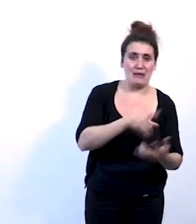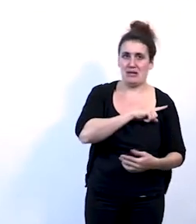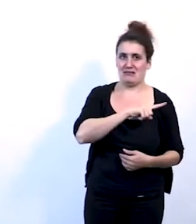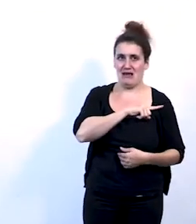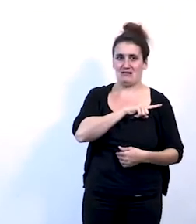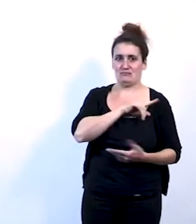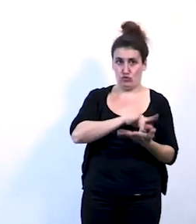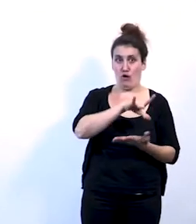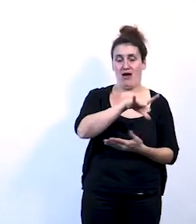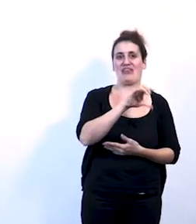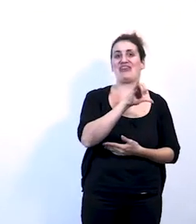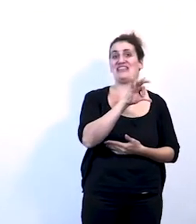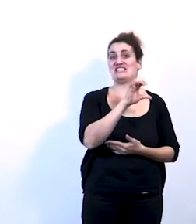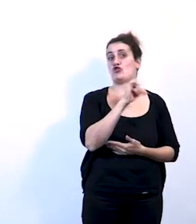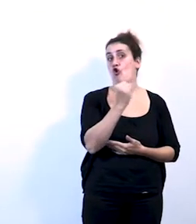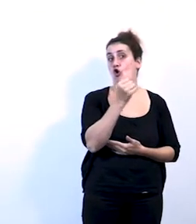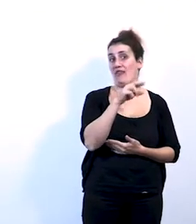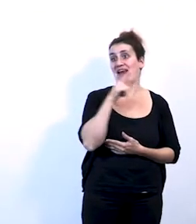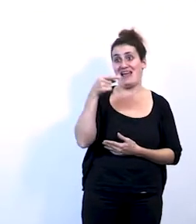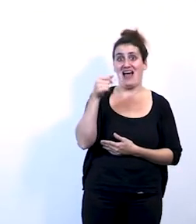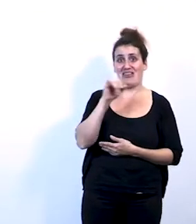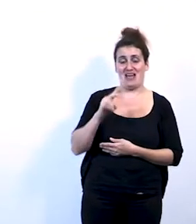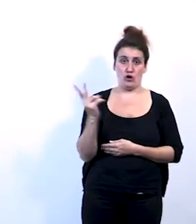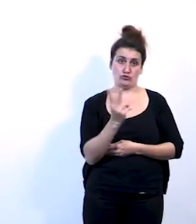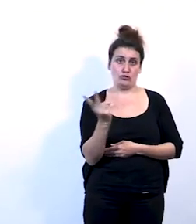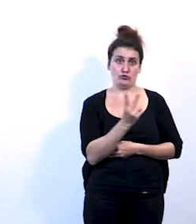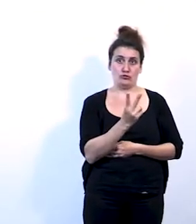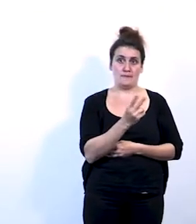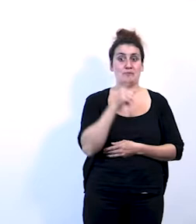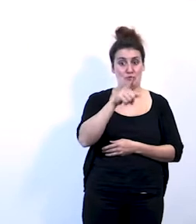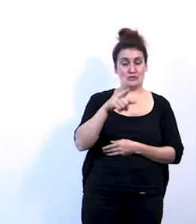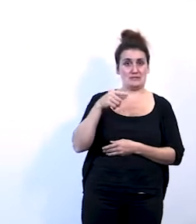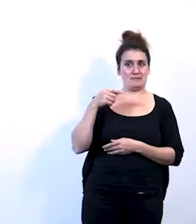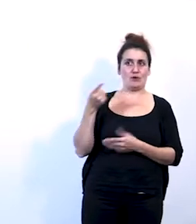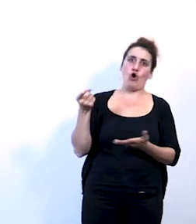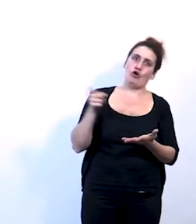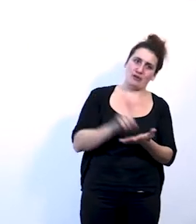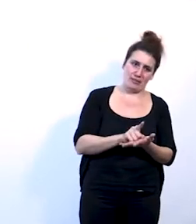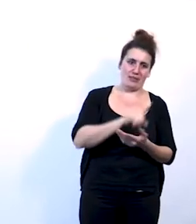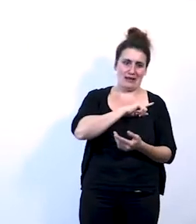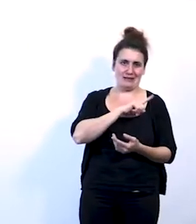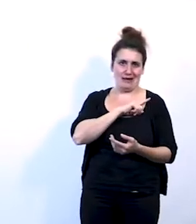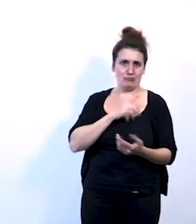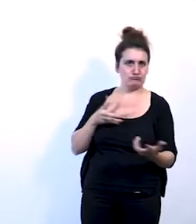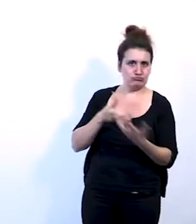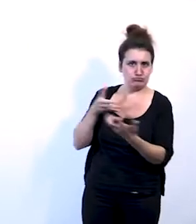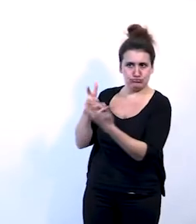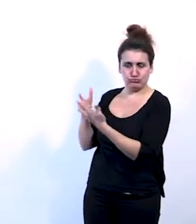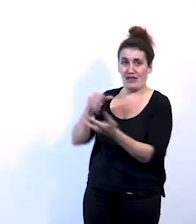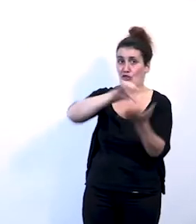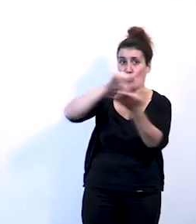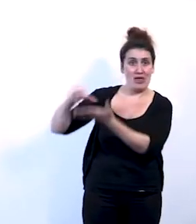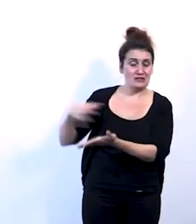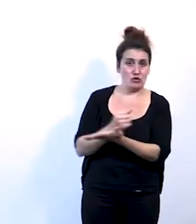en Cisjordania y Gaza. Israel otra vez, la ocupación israelí otra vez atacó militarmente a todas las ciudades.